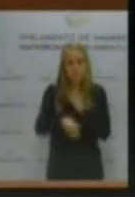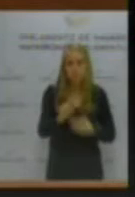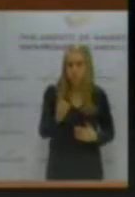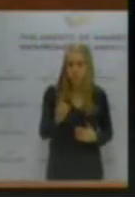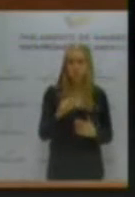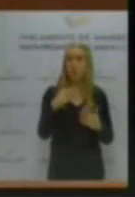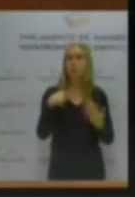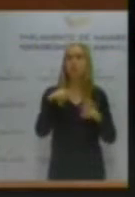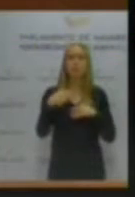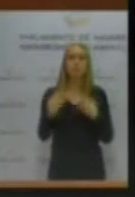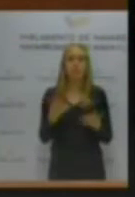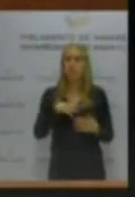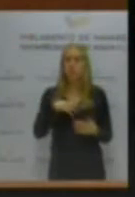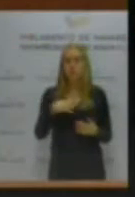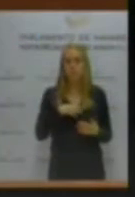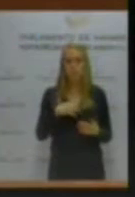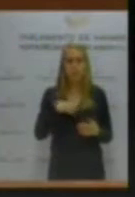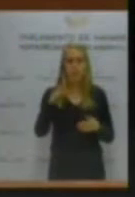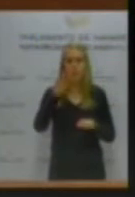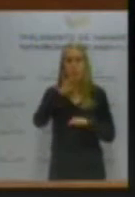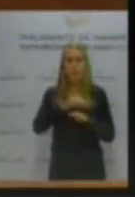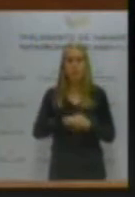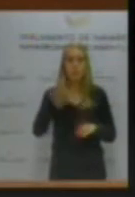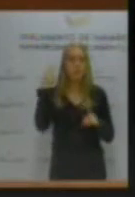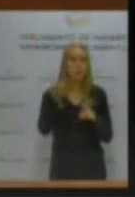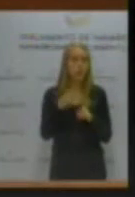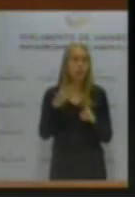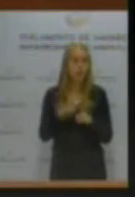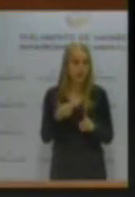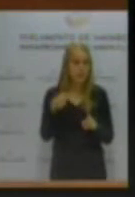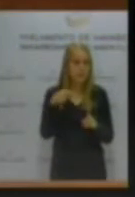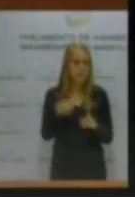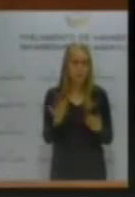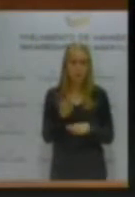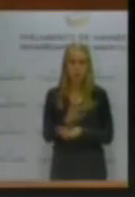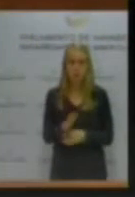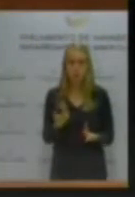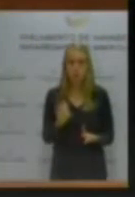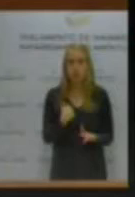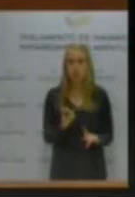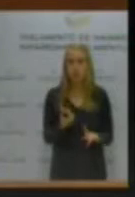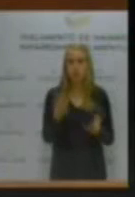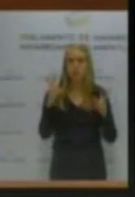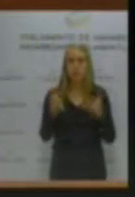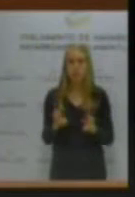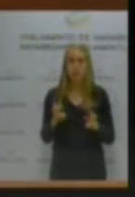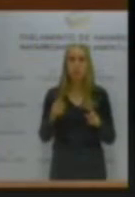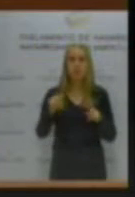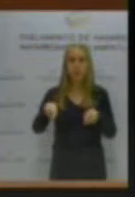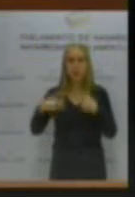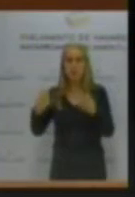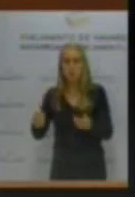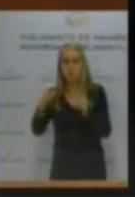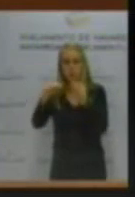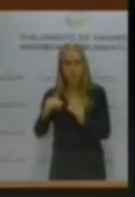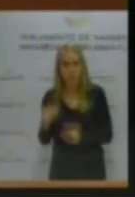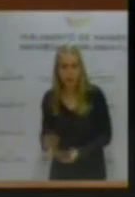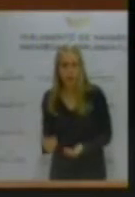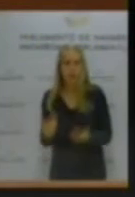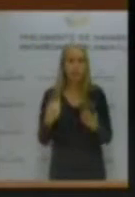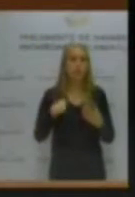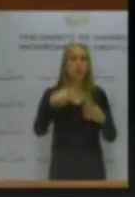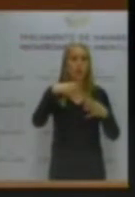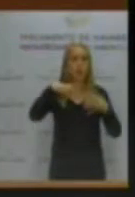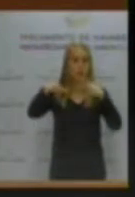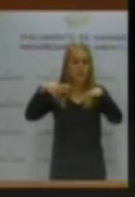manera difícilmente se podrán cumplir los objetivos planteados en cuestiones como reducir los residuos, separar de manera